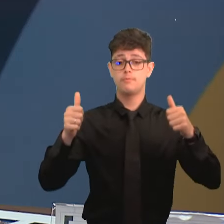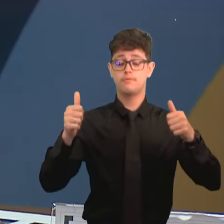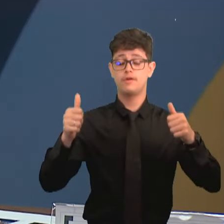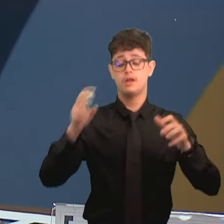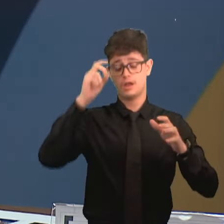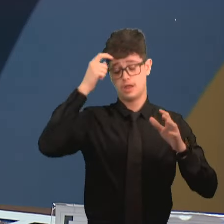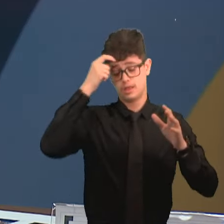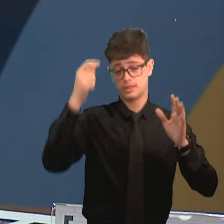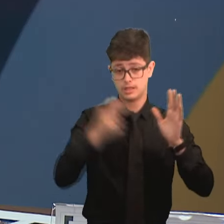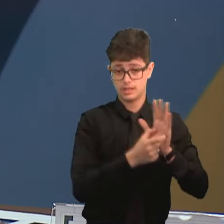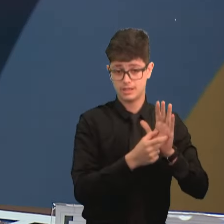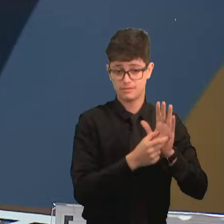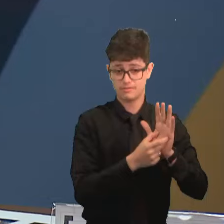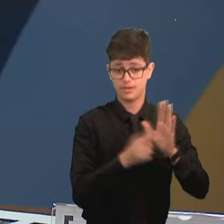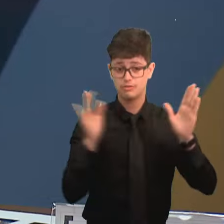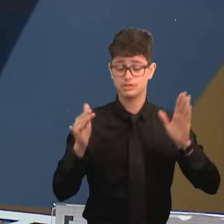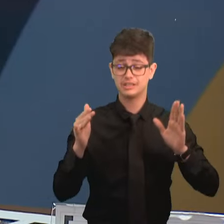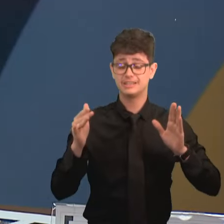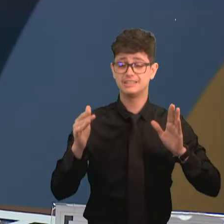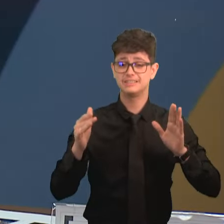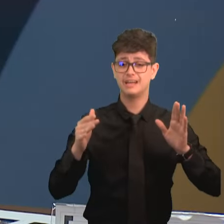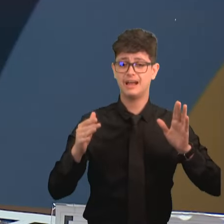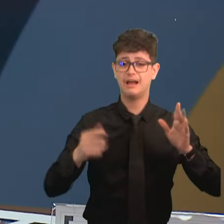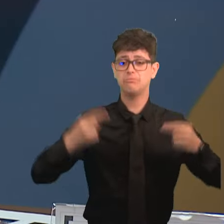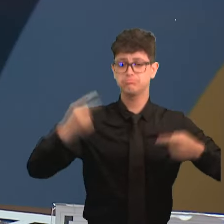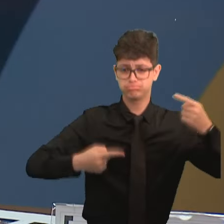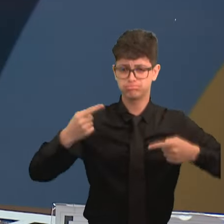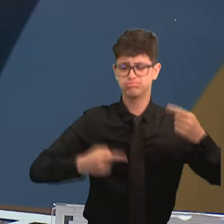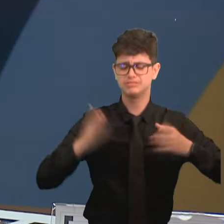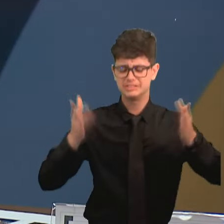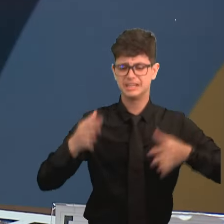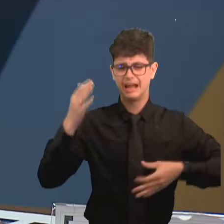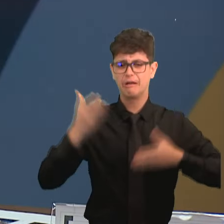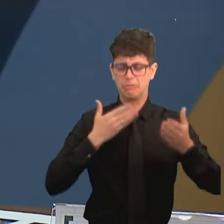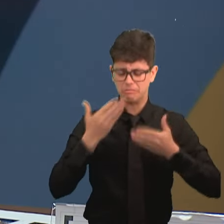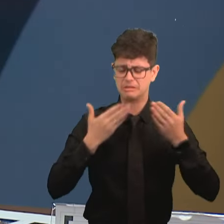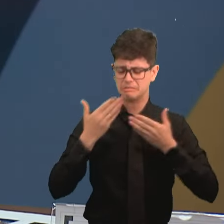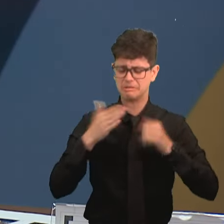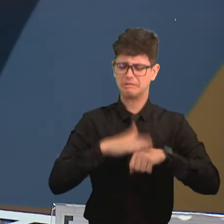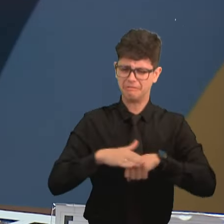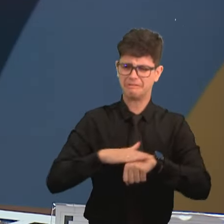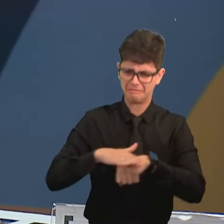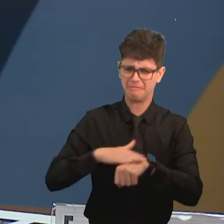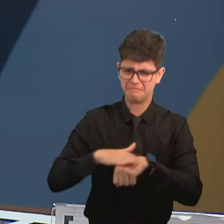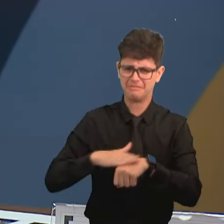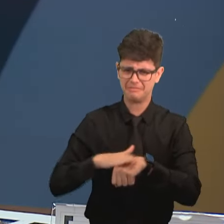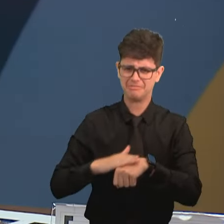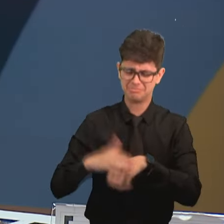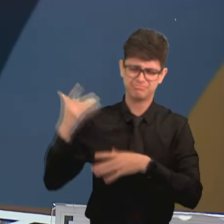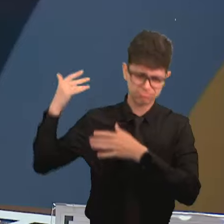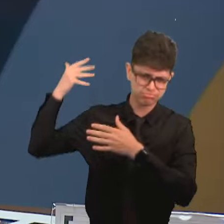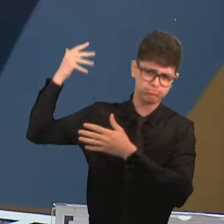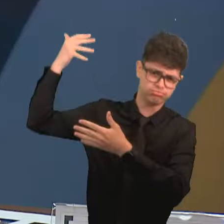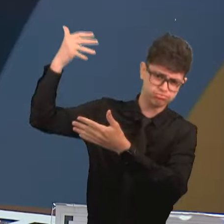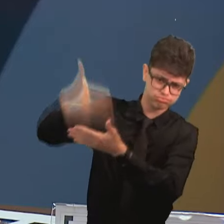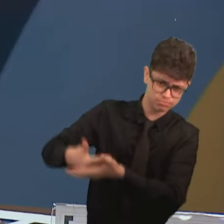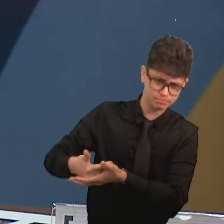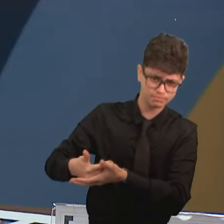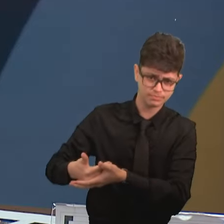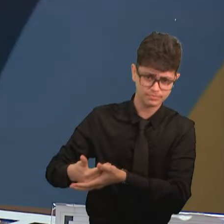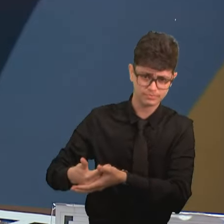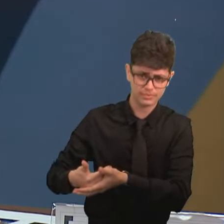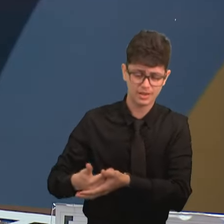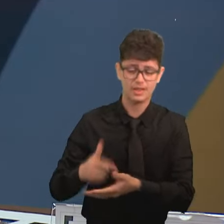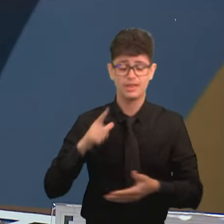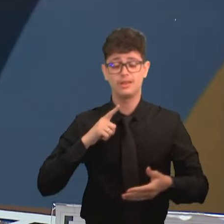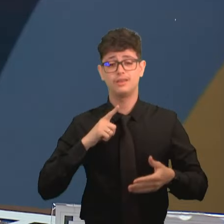nuevas oportunidades, oportunidades que ya fueron discutidas, pero el desarrollo de la inteligencia artificial también genera varios nuevos retos. A